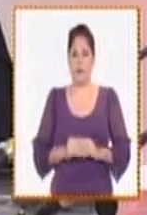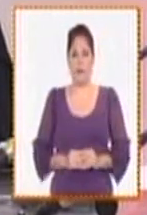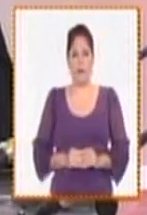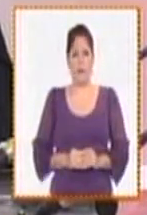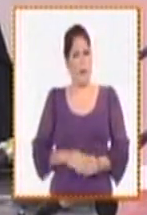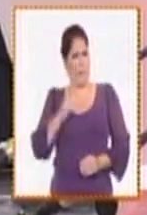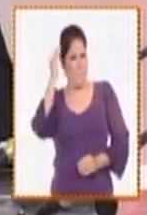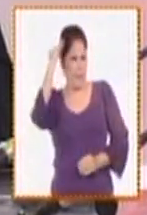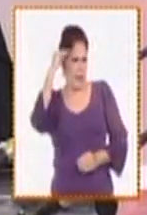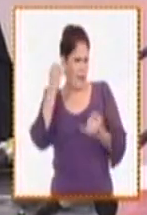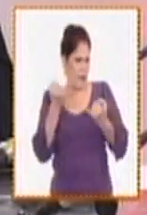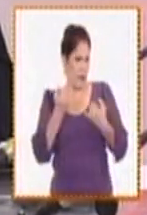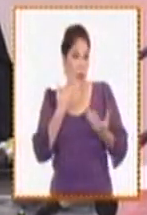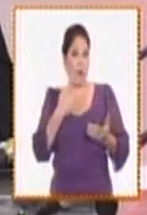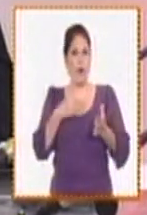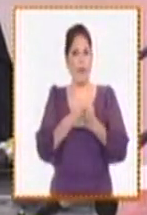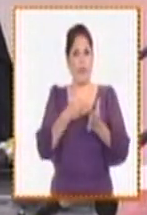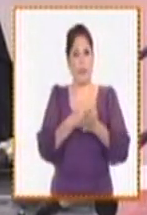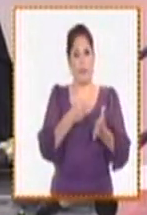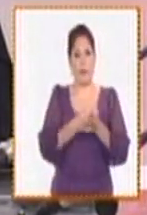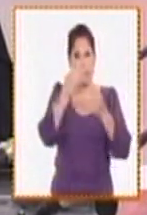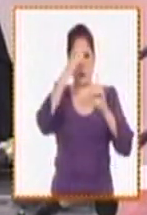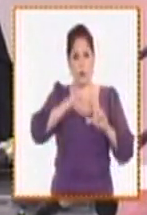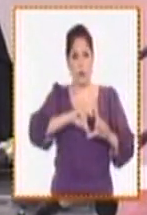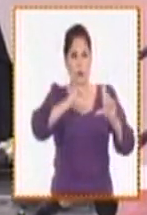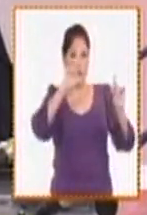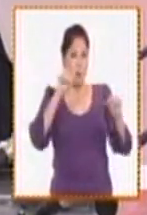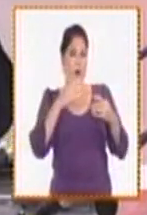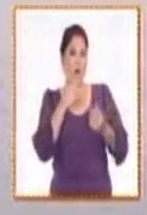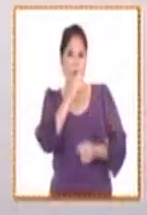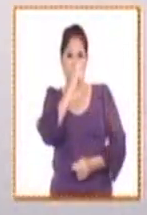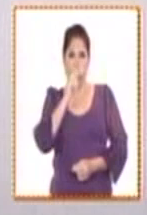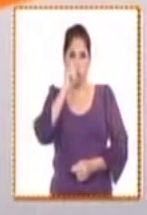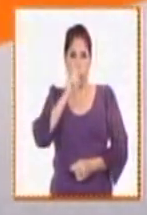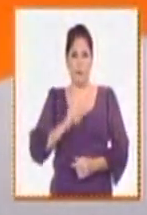saber más sobre el enfrentamiento en Cuba al fenómeno de las drogas.